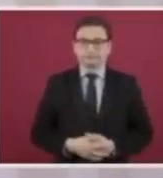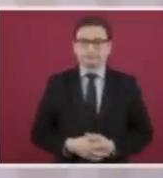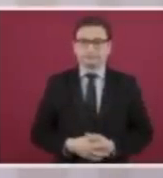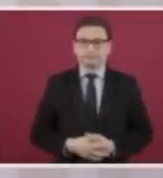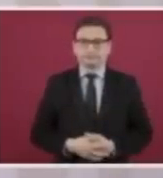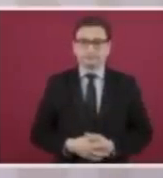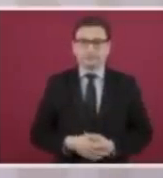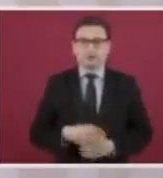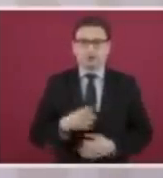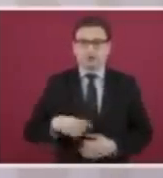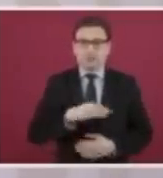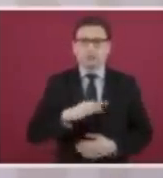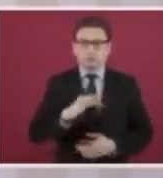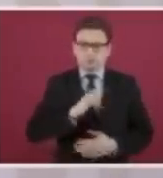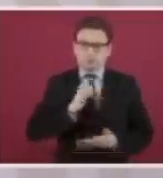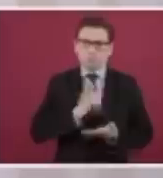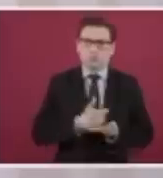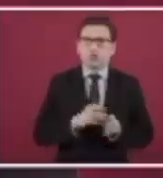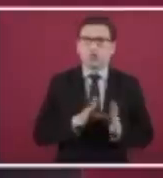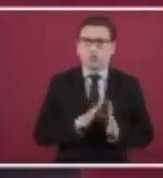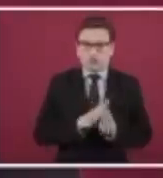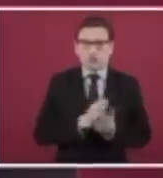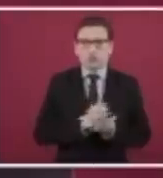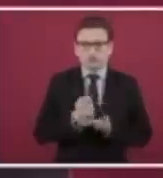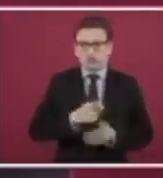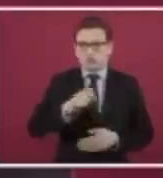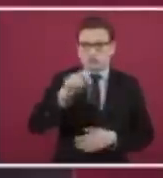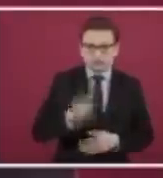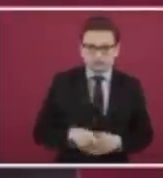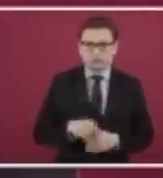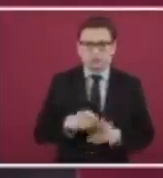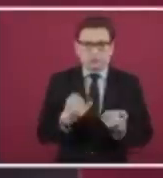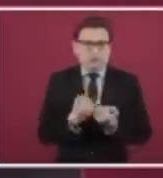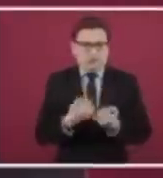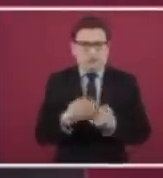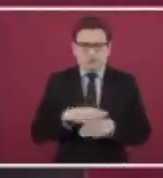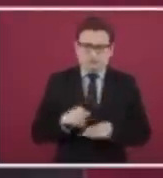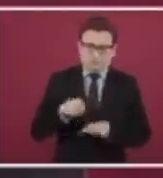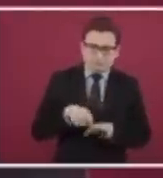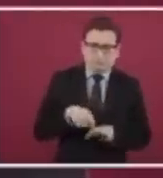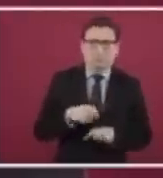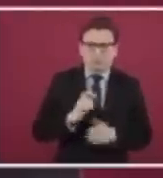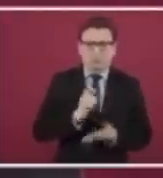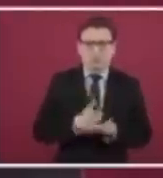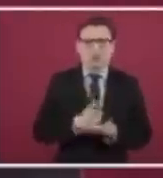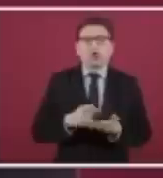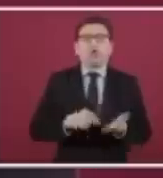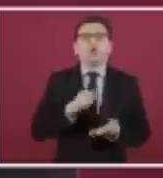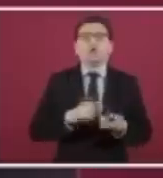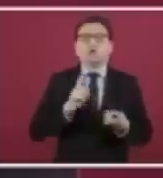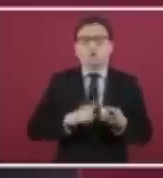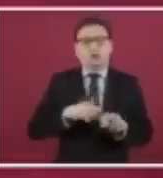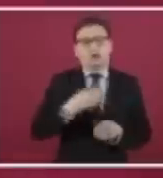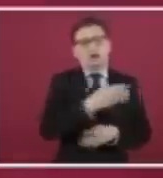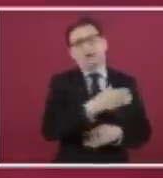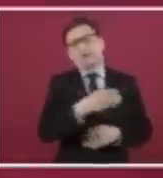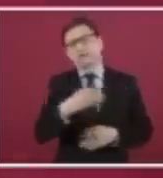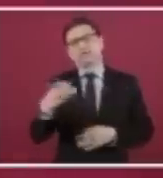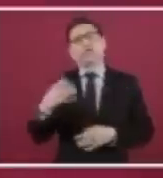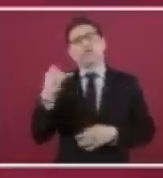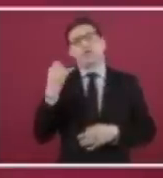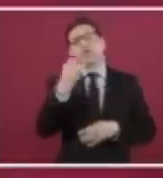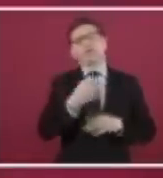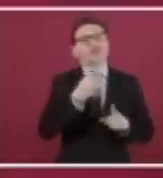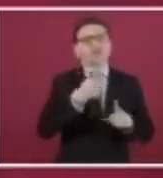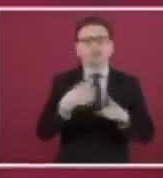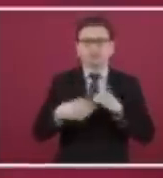con tarjeta, que se pueda tener una sucursal bancaria en las comunidades más apartadas y